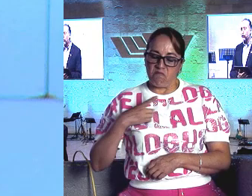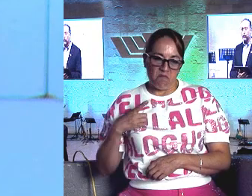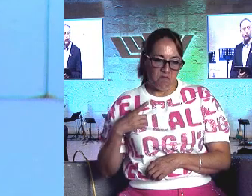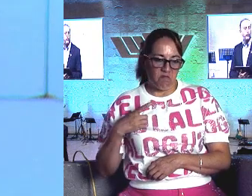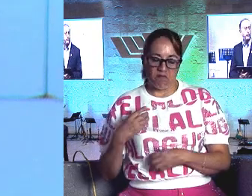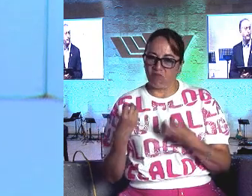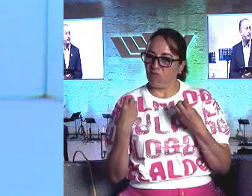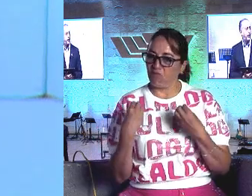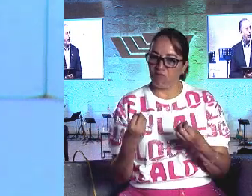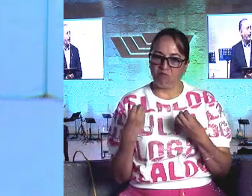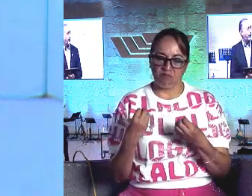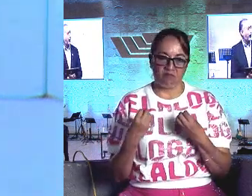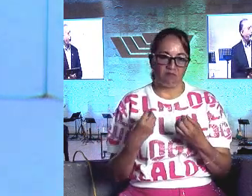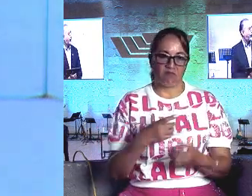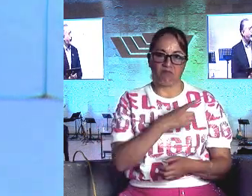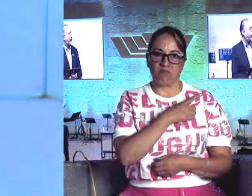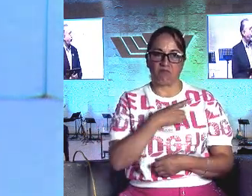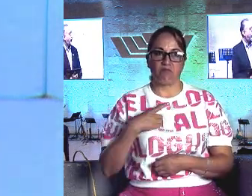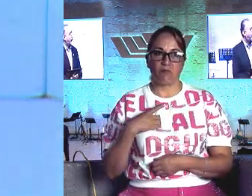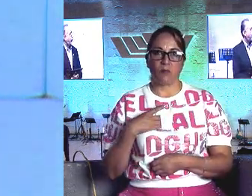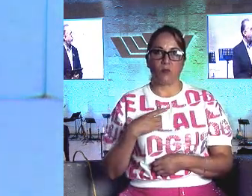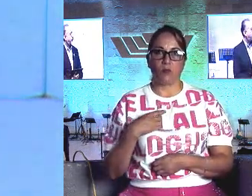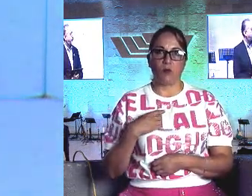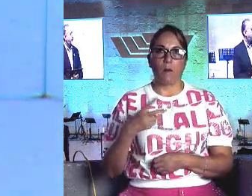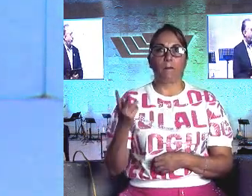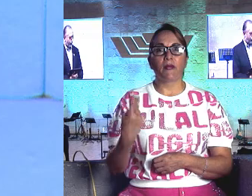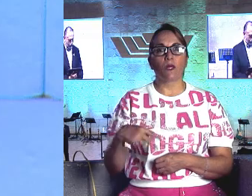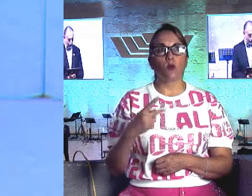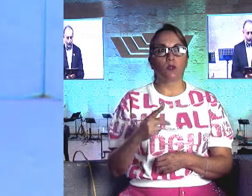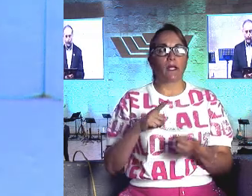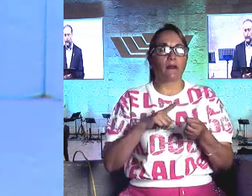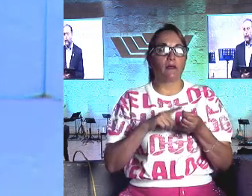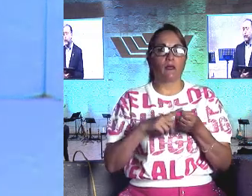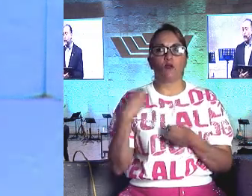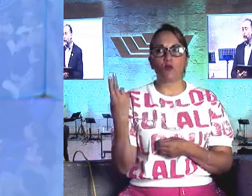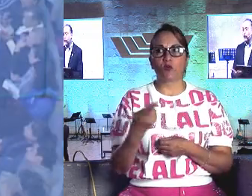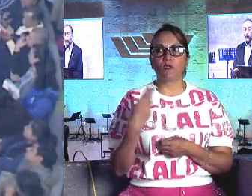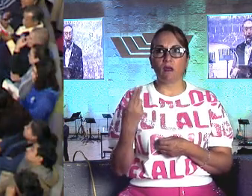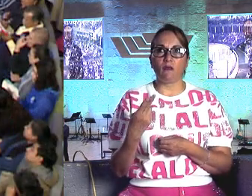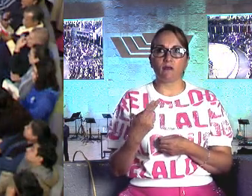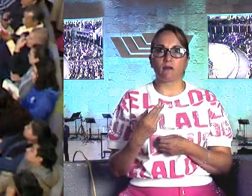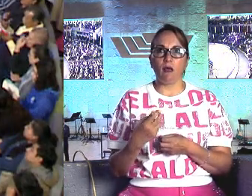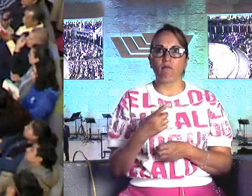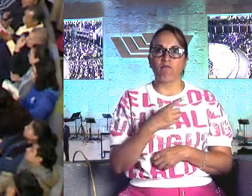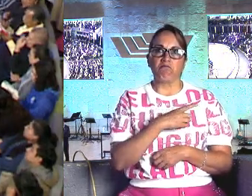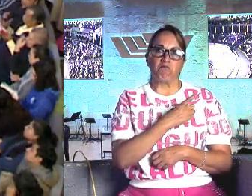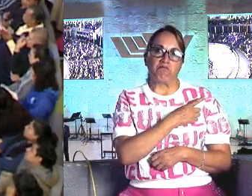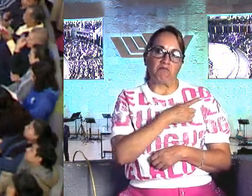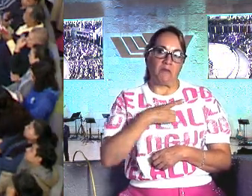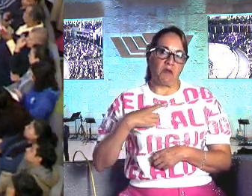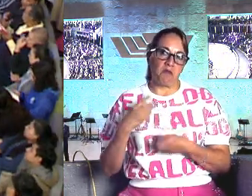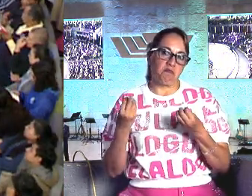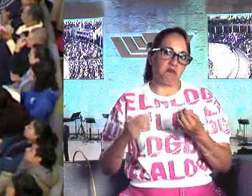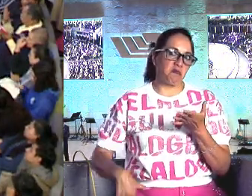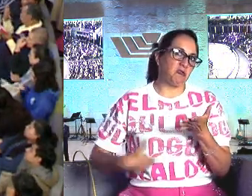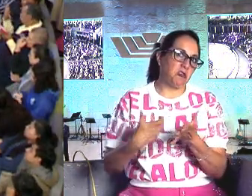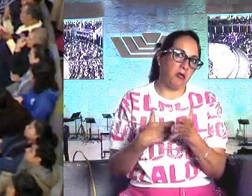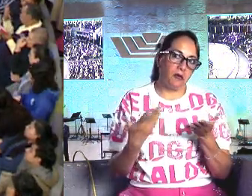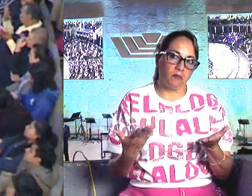Endeudados. ¿Alguien aquí alguna vez ha estado endeudado? Dice: ay, hermano, ya no veo la mía, debo tanto en tarjetas de